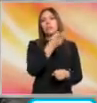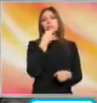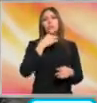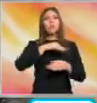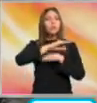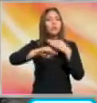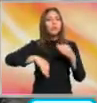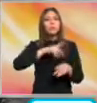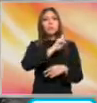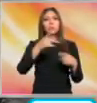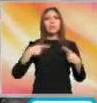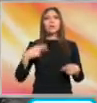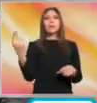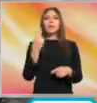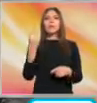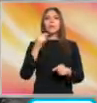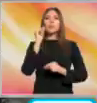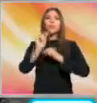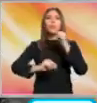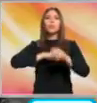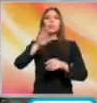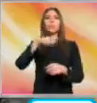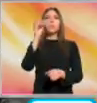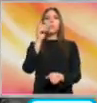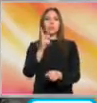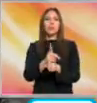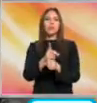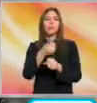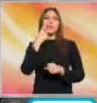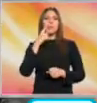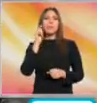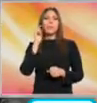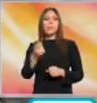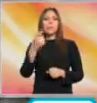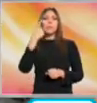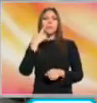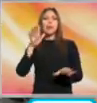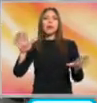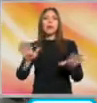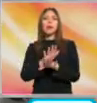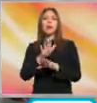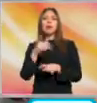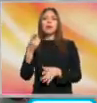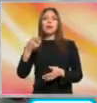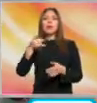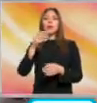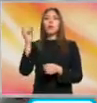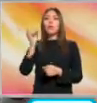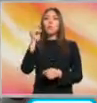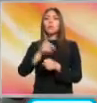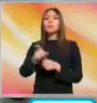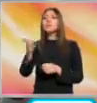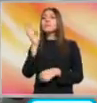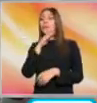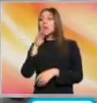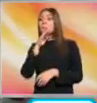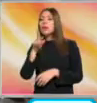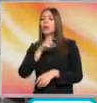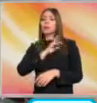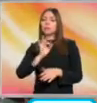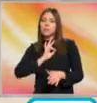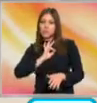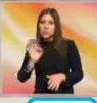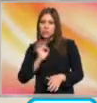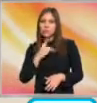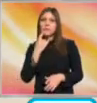necesitamos buscar esas oportunidades a cambio de esas debilidades. O sea, el resumen ya nada más para cerrar es que las debilidades